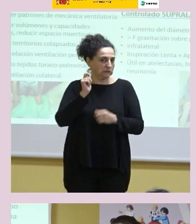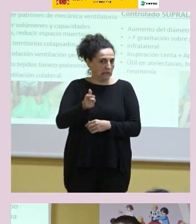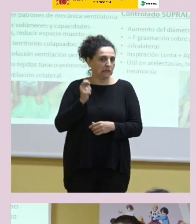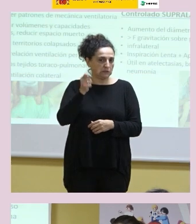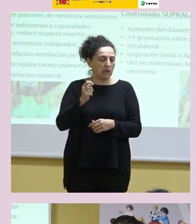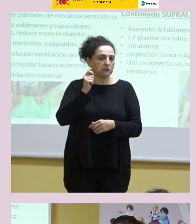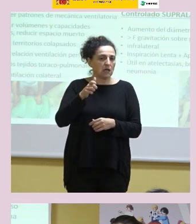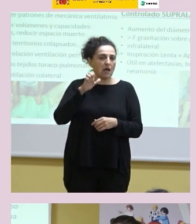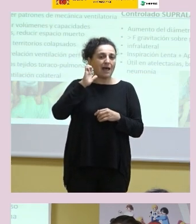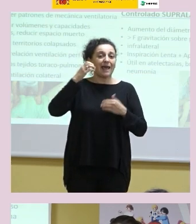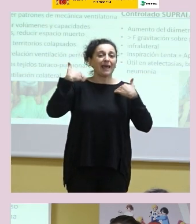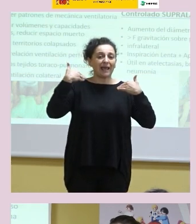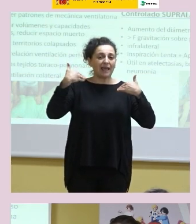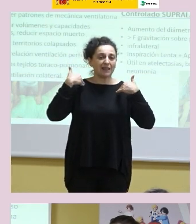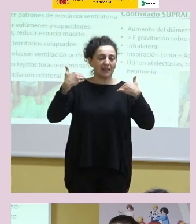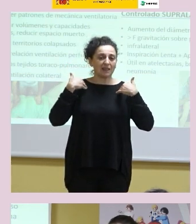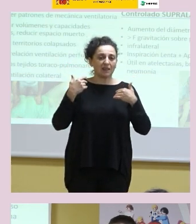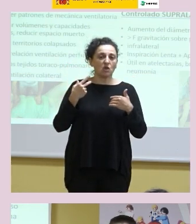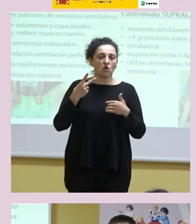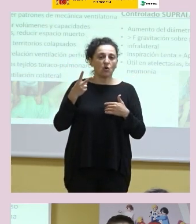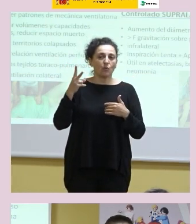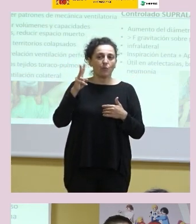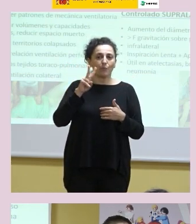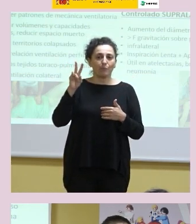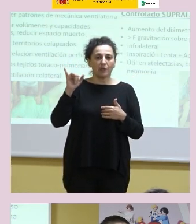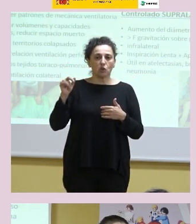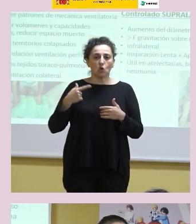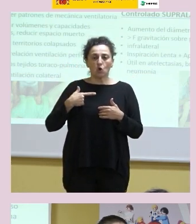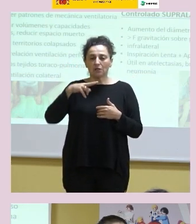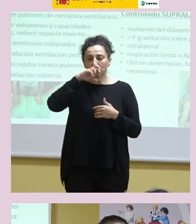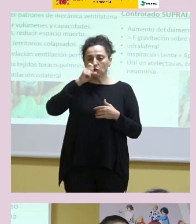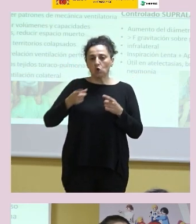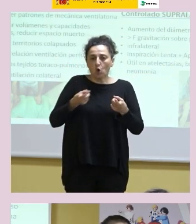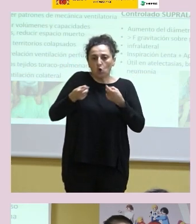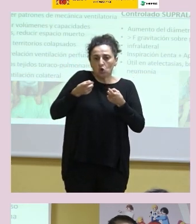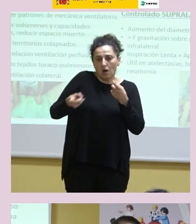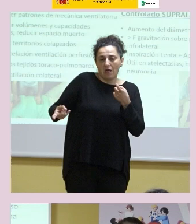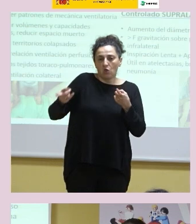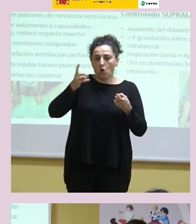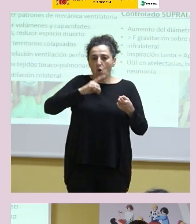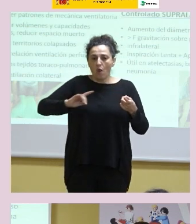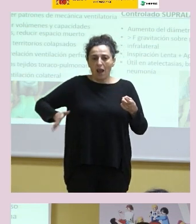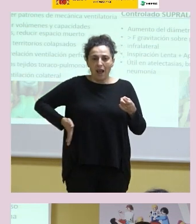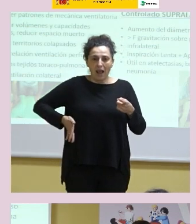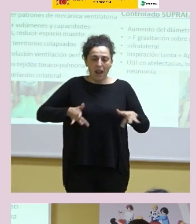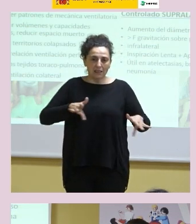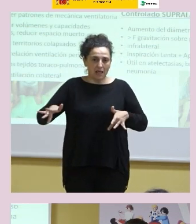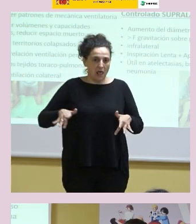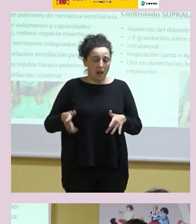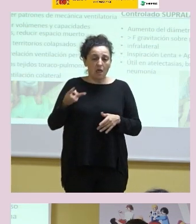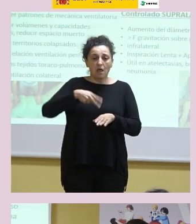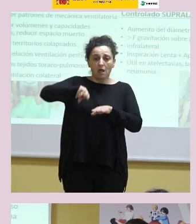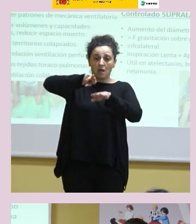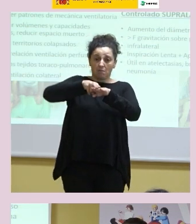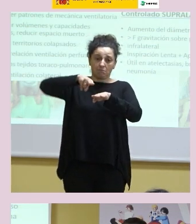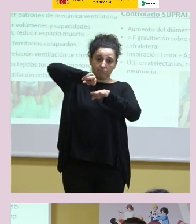siglas significan ejercicios de evito inspiratorio controlado supralateral, y eso significa que tumbamos al paciente de lado y